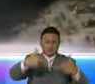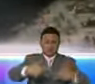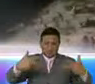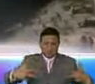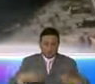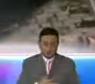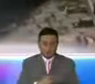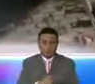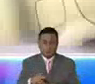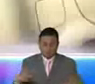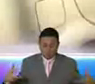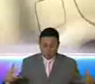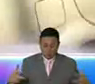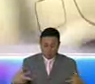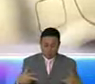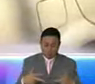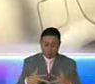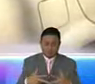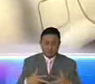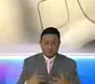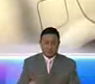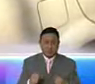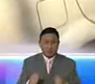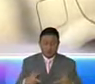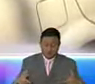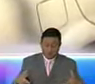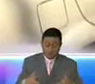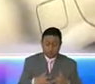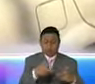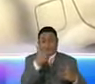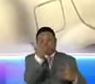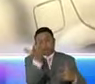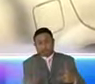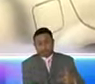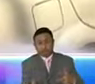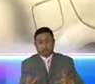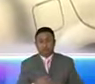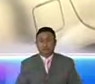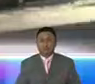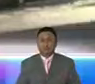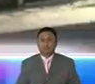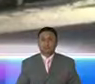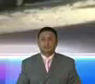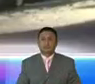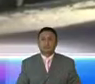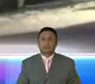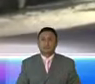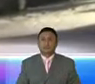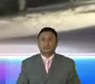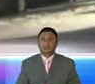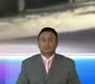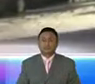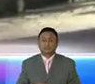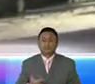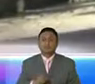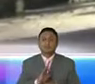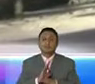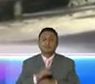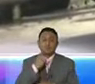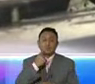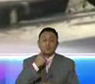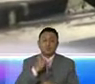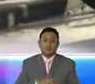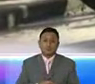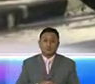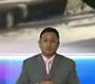una intersección. Lo fuerte del impacto provocó el volcamiento de uno de los vehículos. A pesar de ello, según testigos, solo dejó